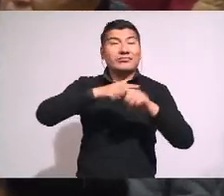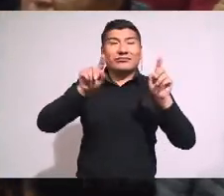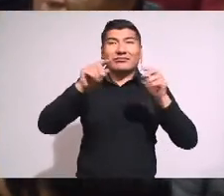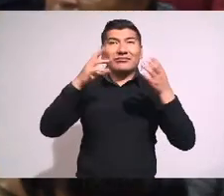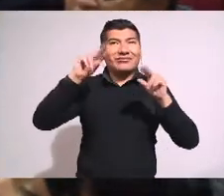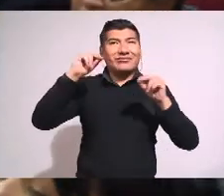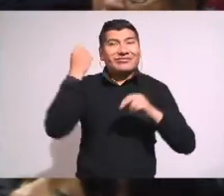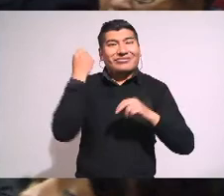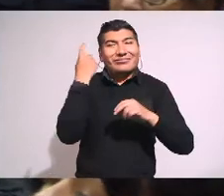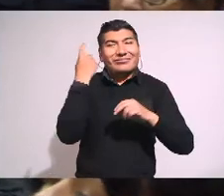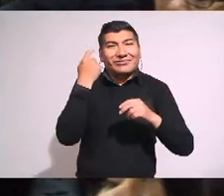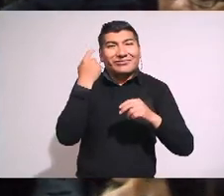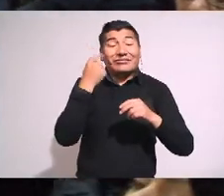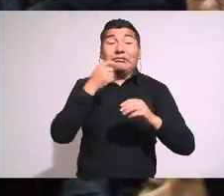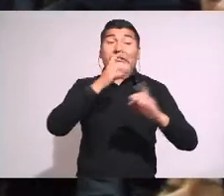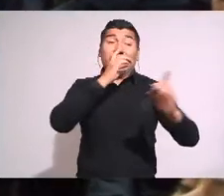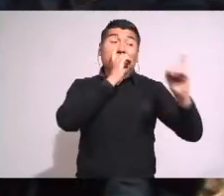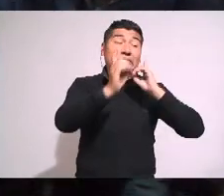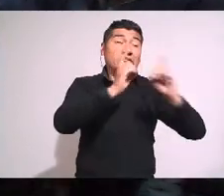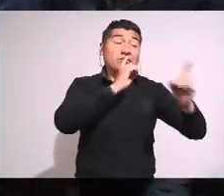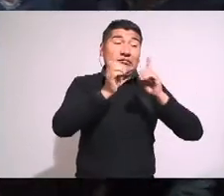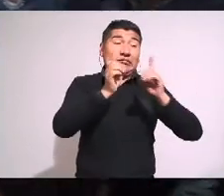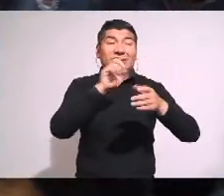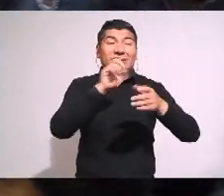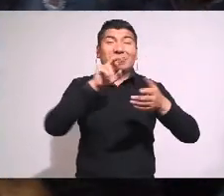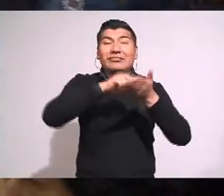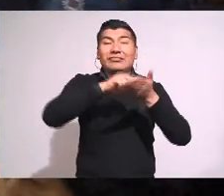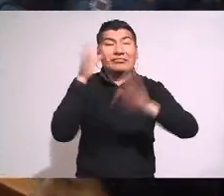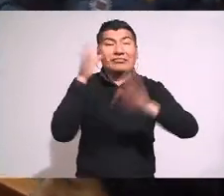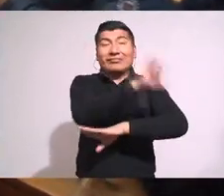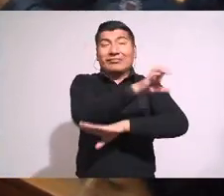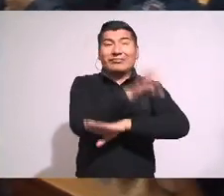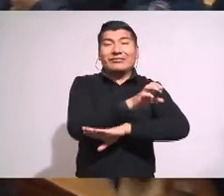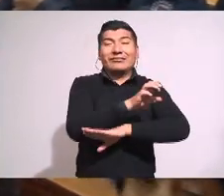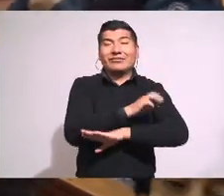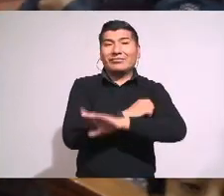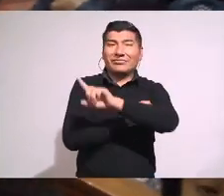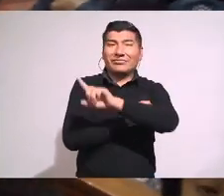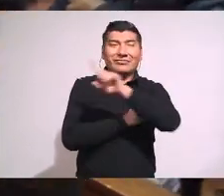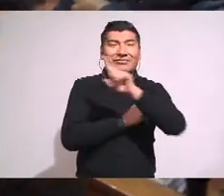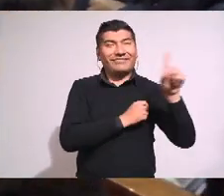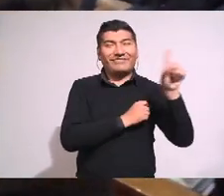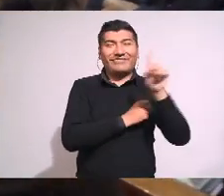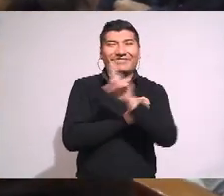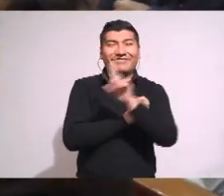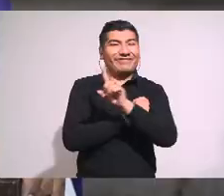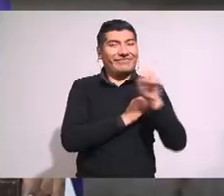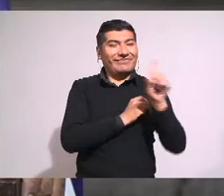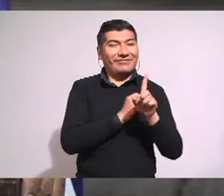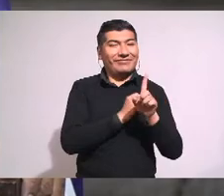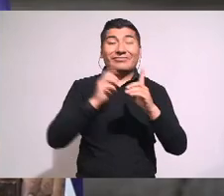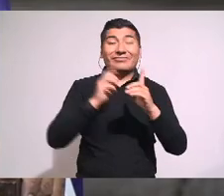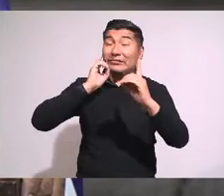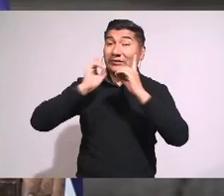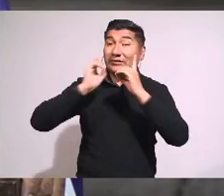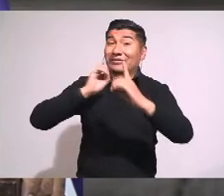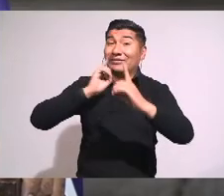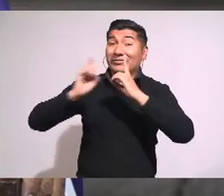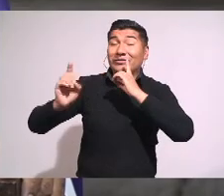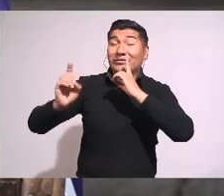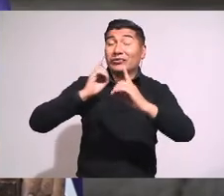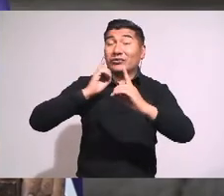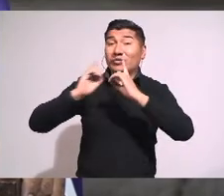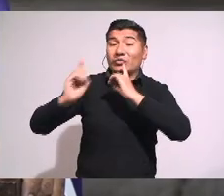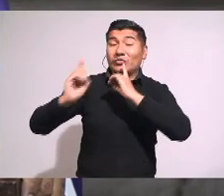entendemos, creemos que dialogar es imponer lo que yo pienso. No, diálogo sobre todo y ante